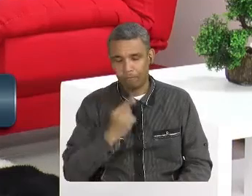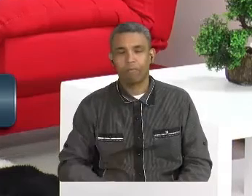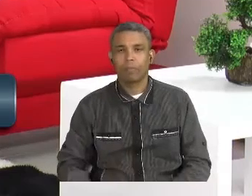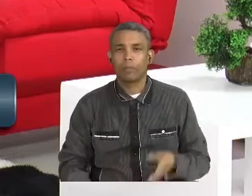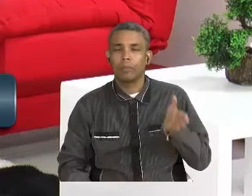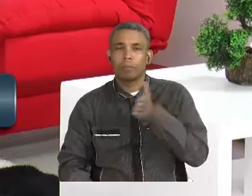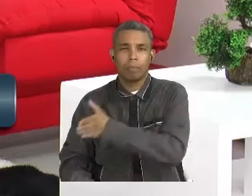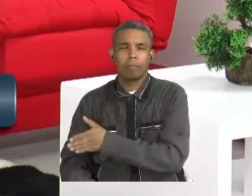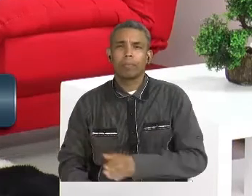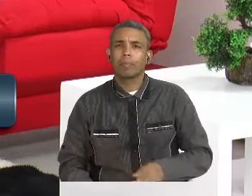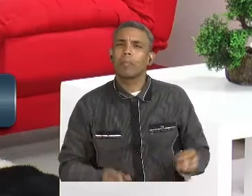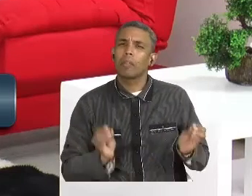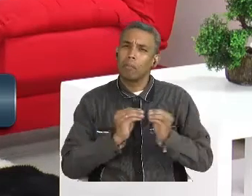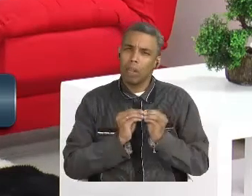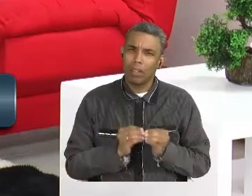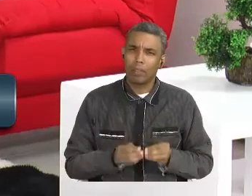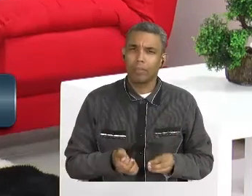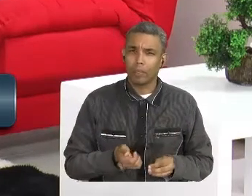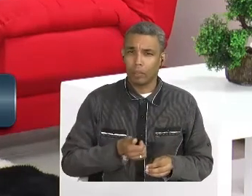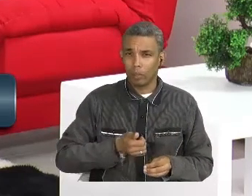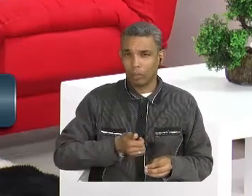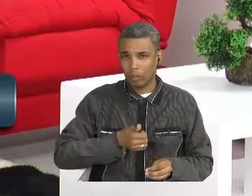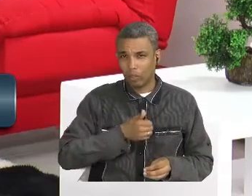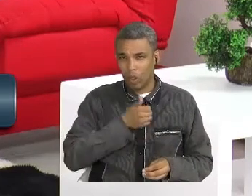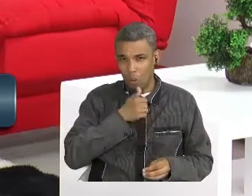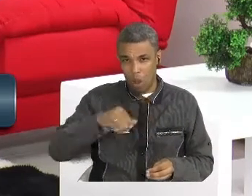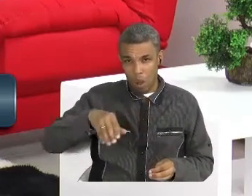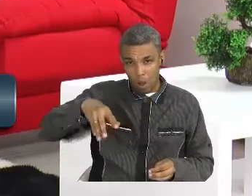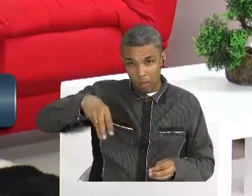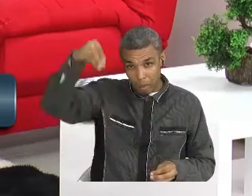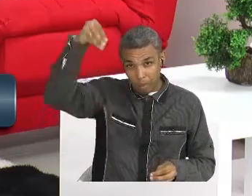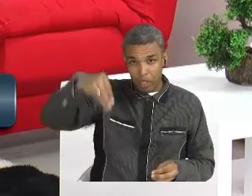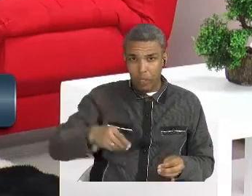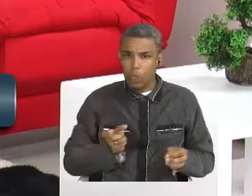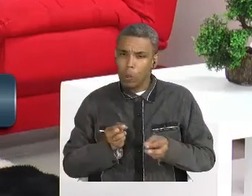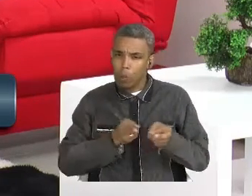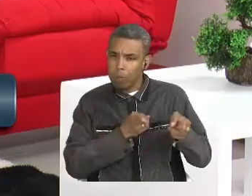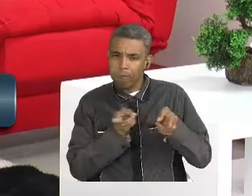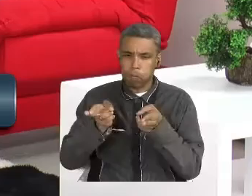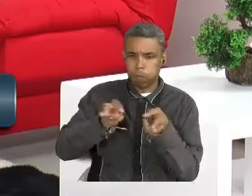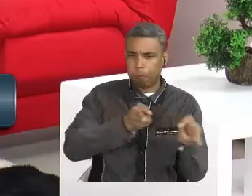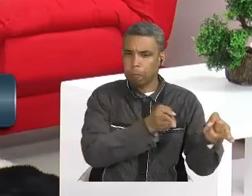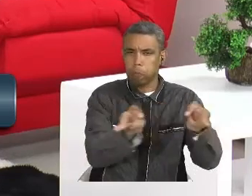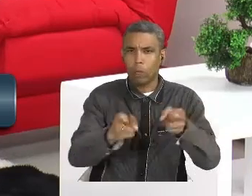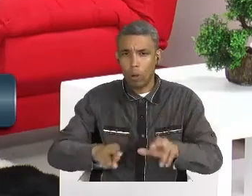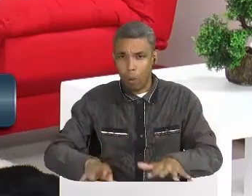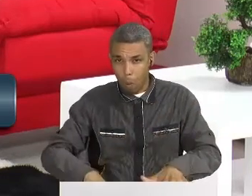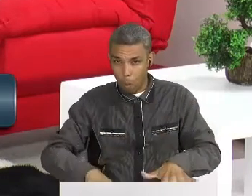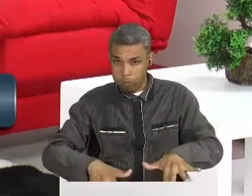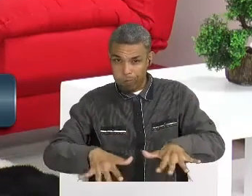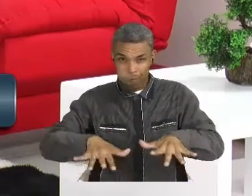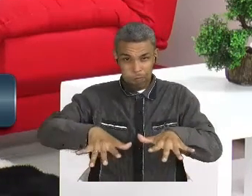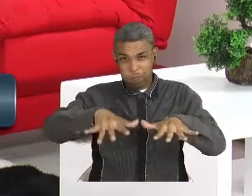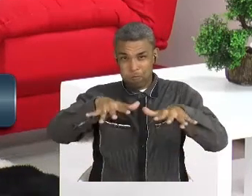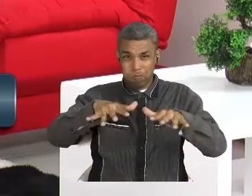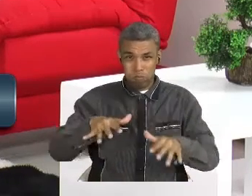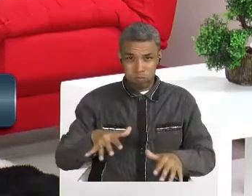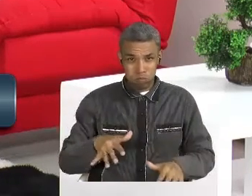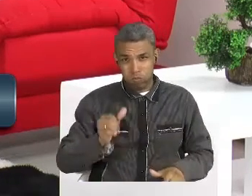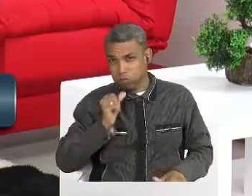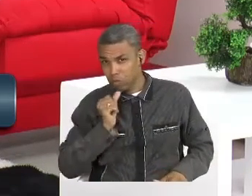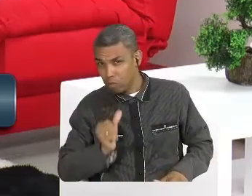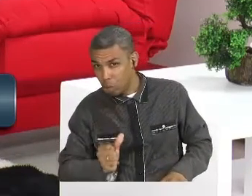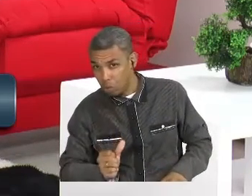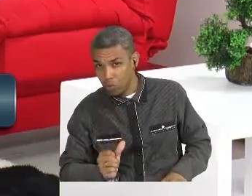está creciendo. ¿Estamos en alguna alerta naranja o algo así en la actualidad? Sí, a ver, sobre las